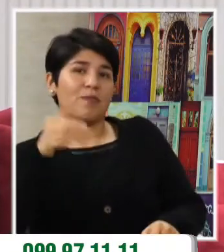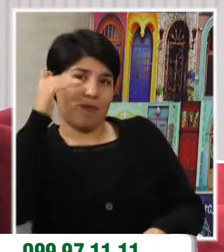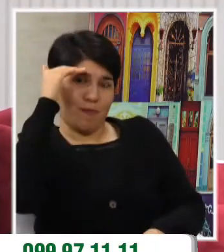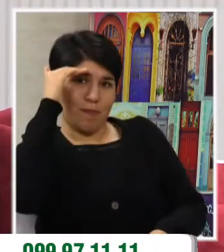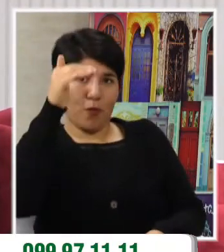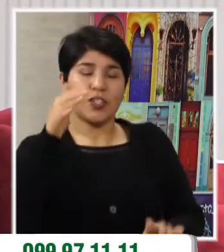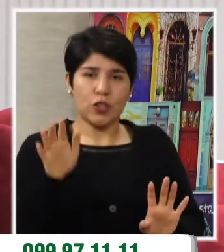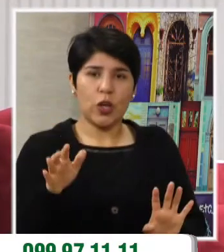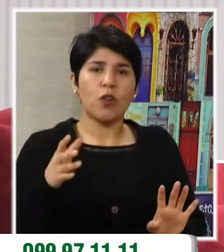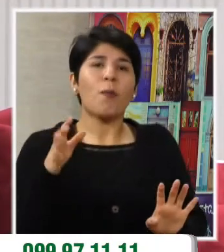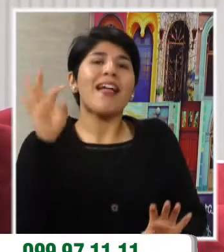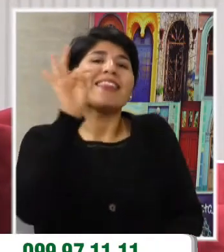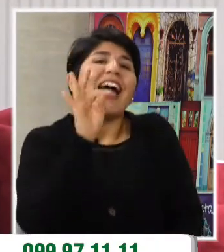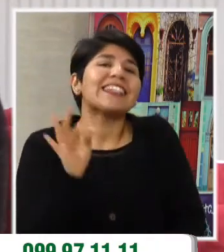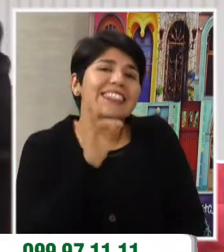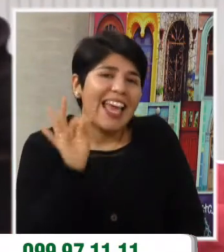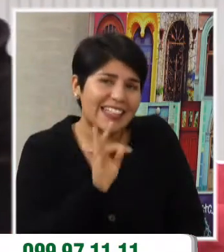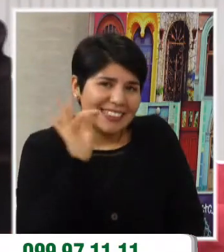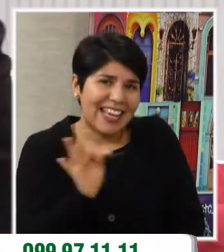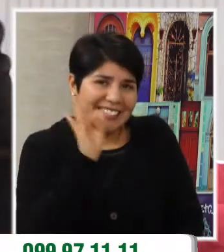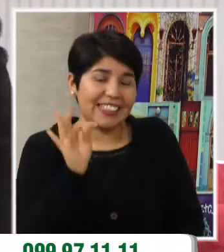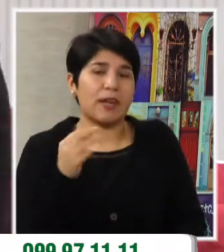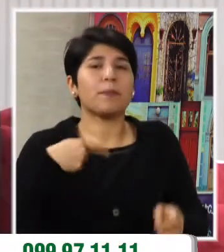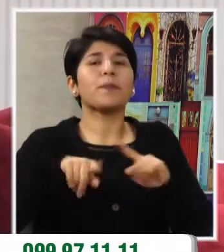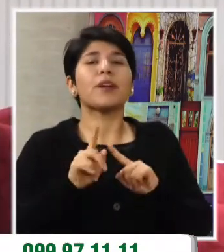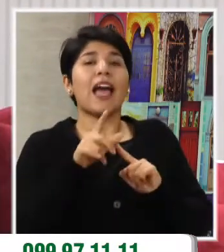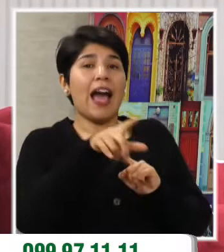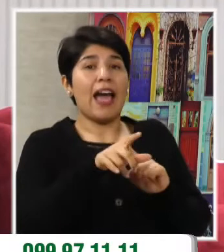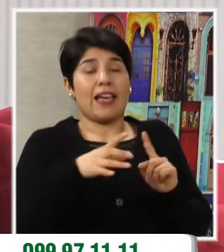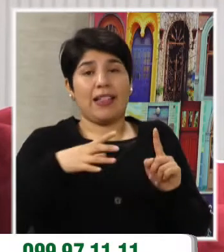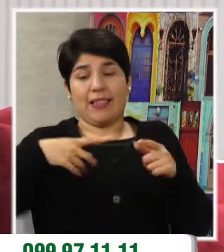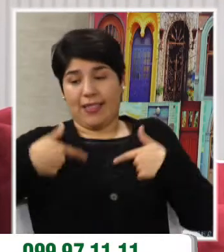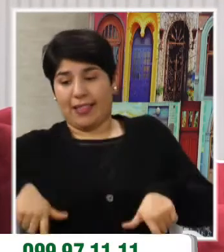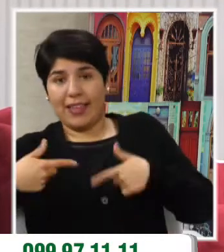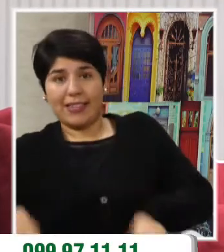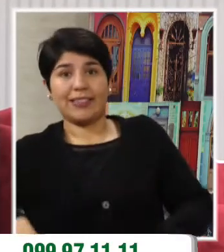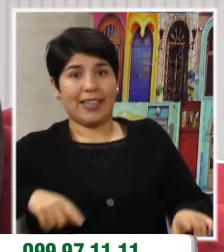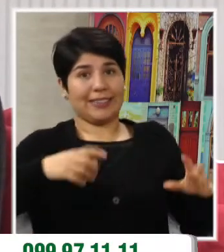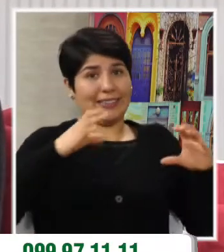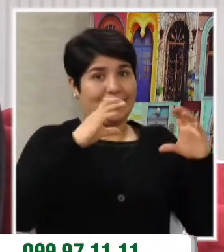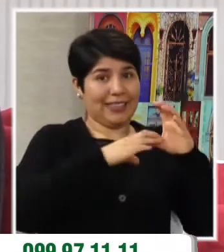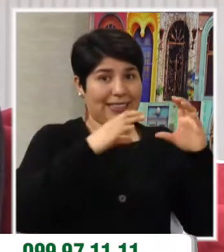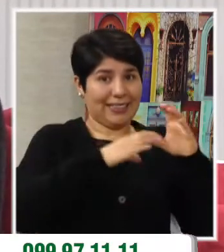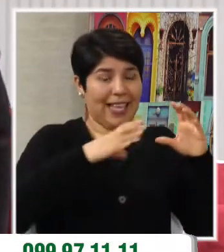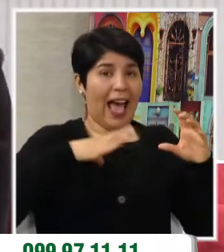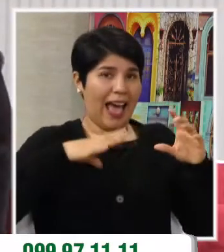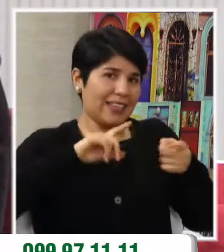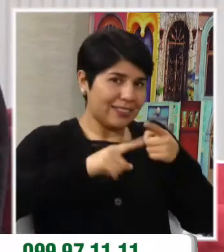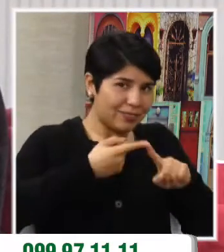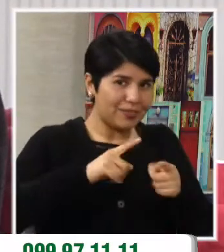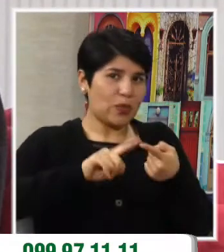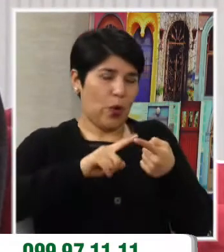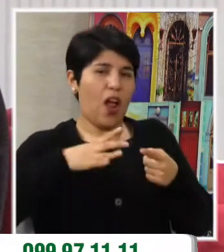este que son talleres de lengua de señas porque paralelamente el convenio que tiene la intendencia con sinde año